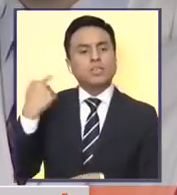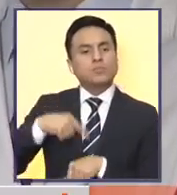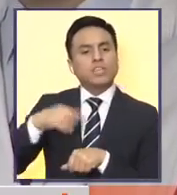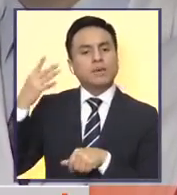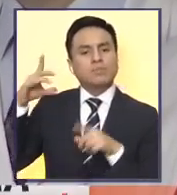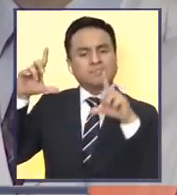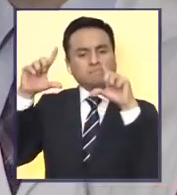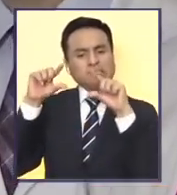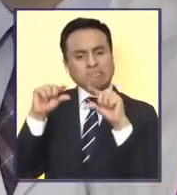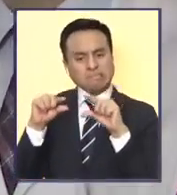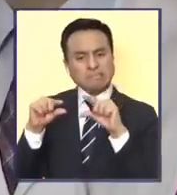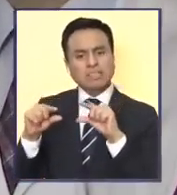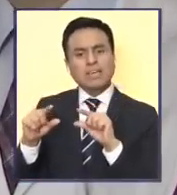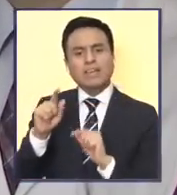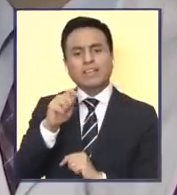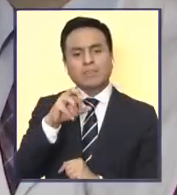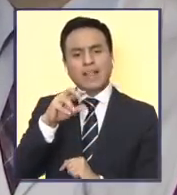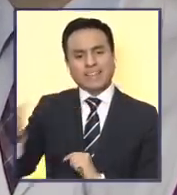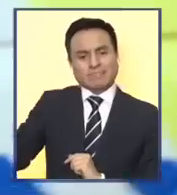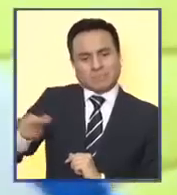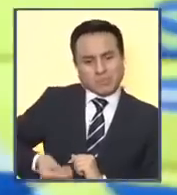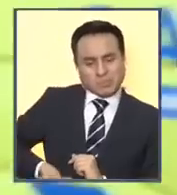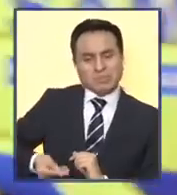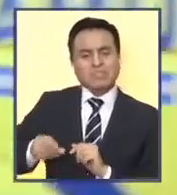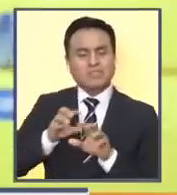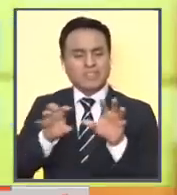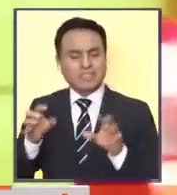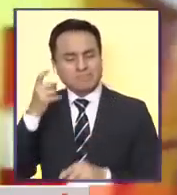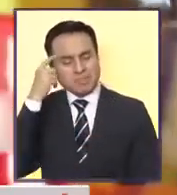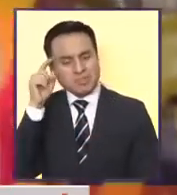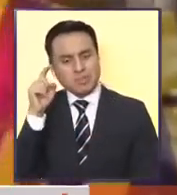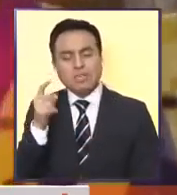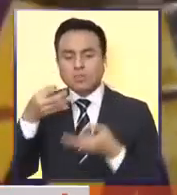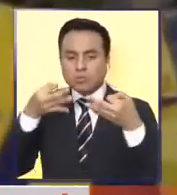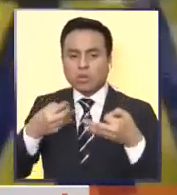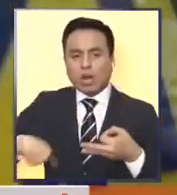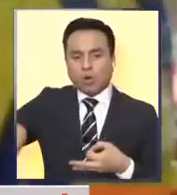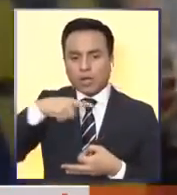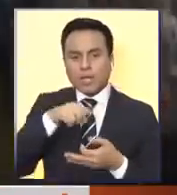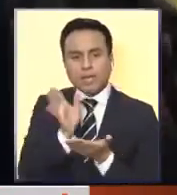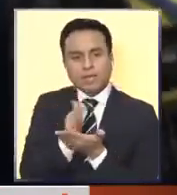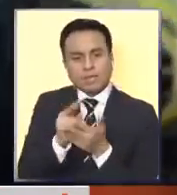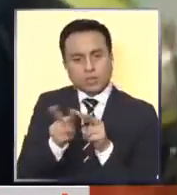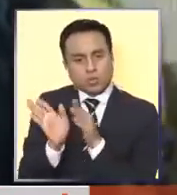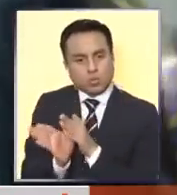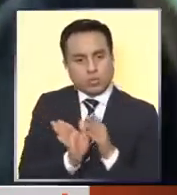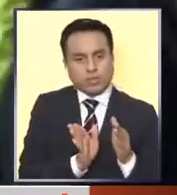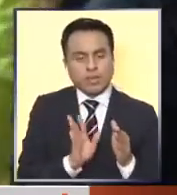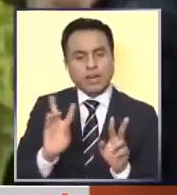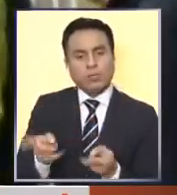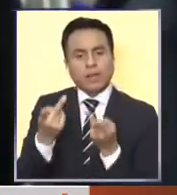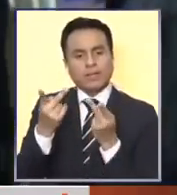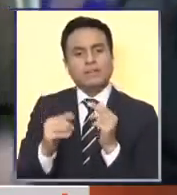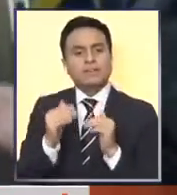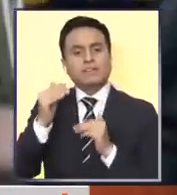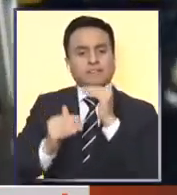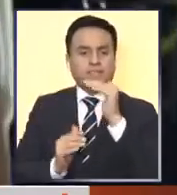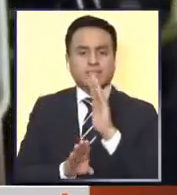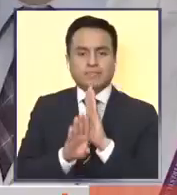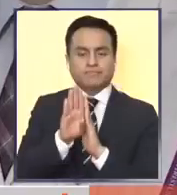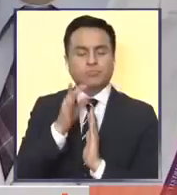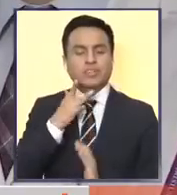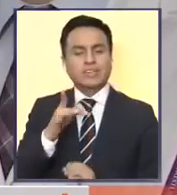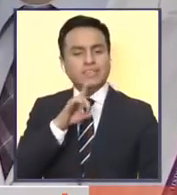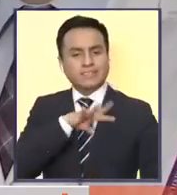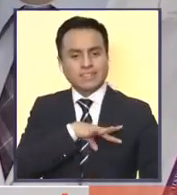disminución del número de trasplante pero estamos seguros que con todas las medidas que estamos tomando vamos a recuperar la senda porque en chile